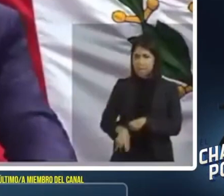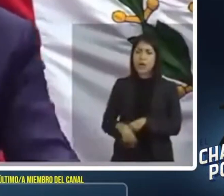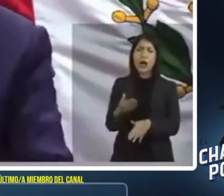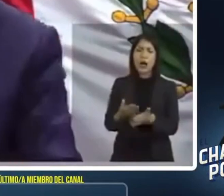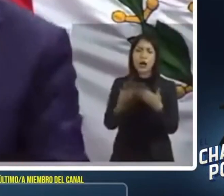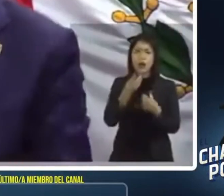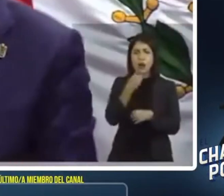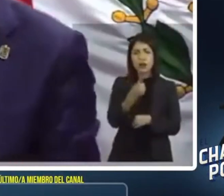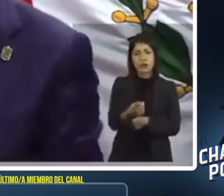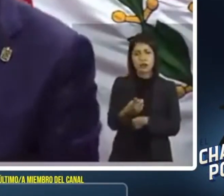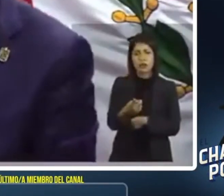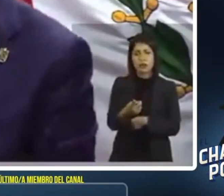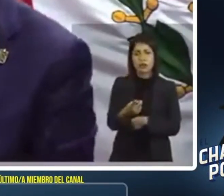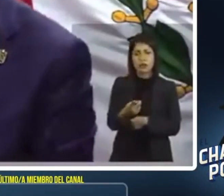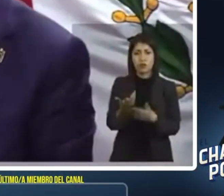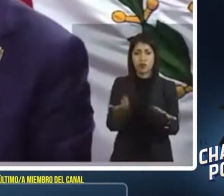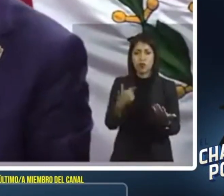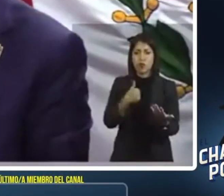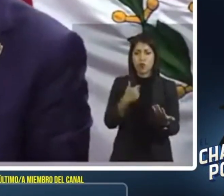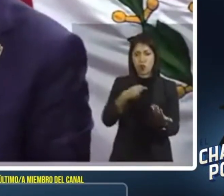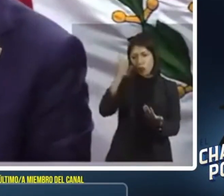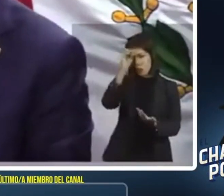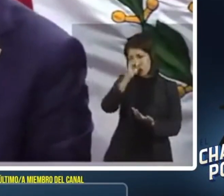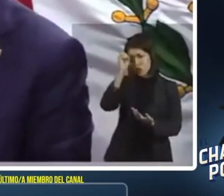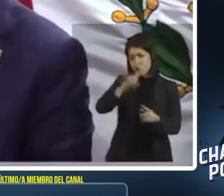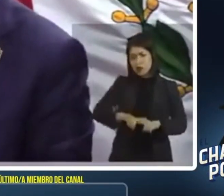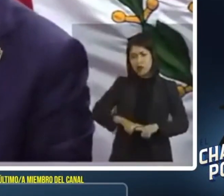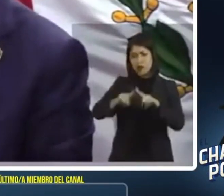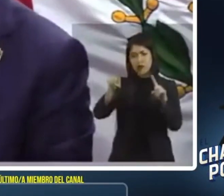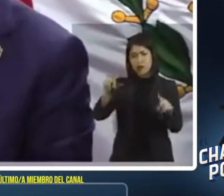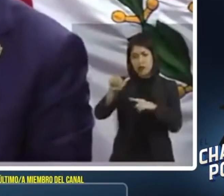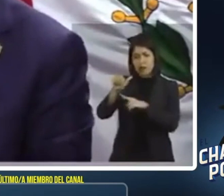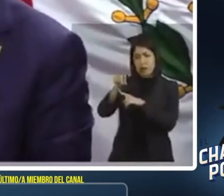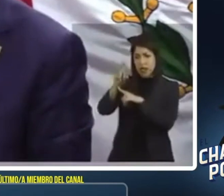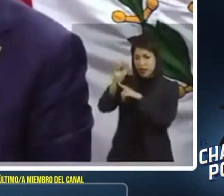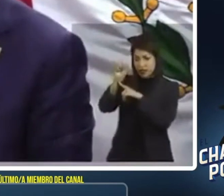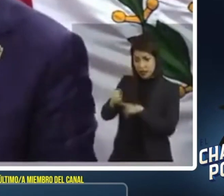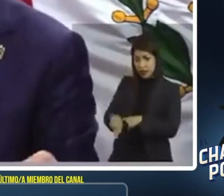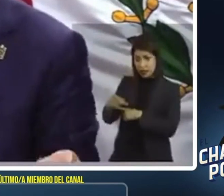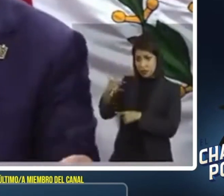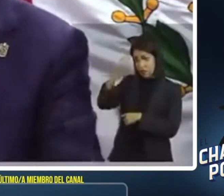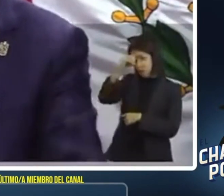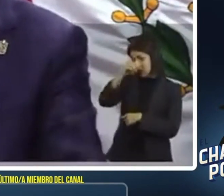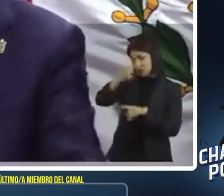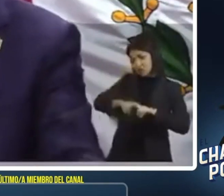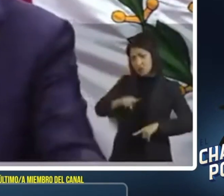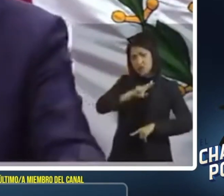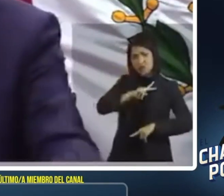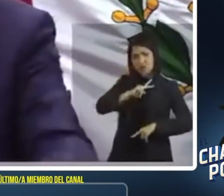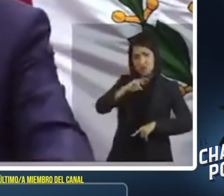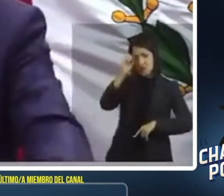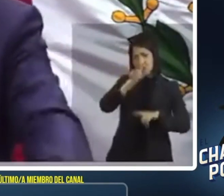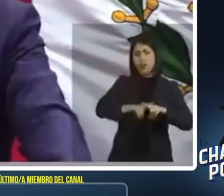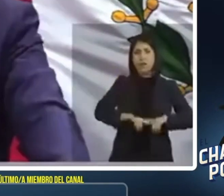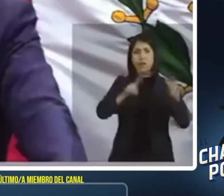permito diferir un poco de mi amigo Adán Augusto. Hace unos días